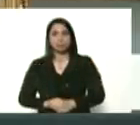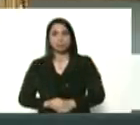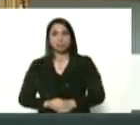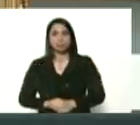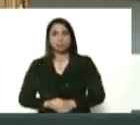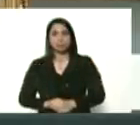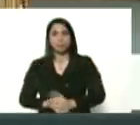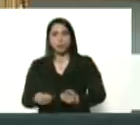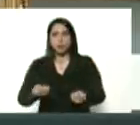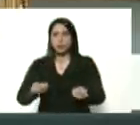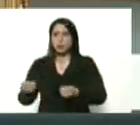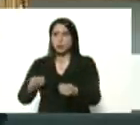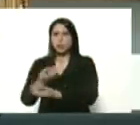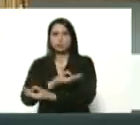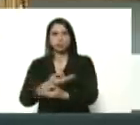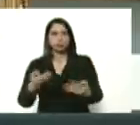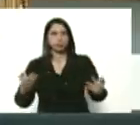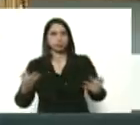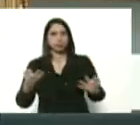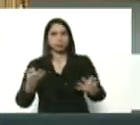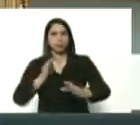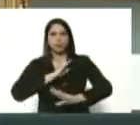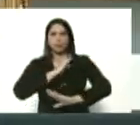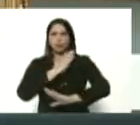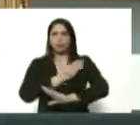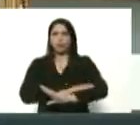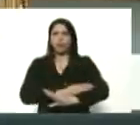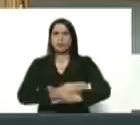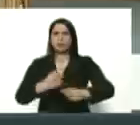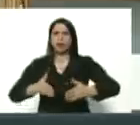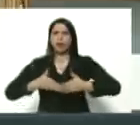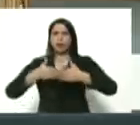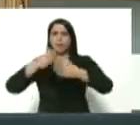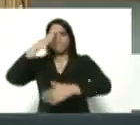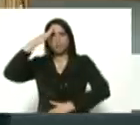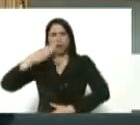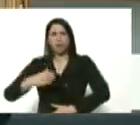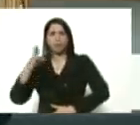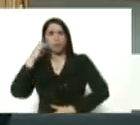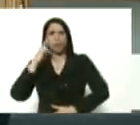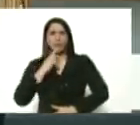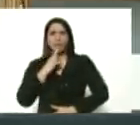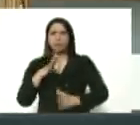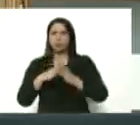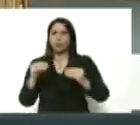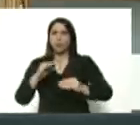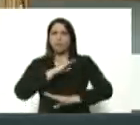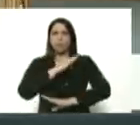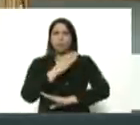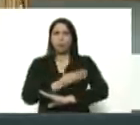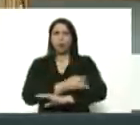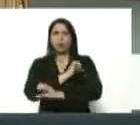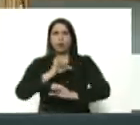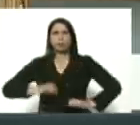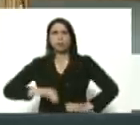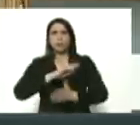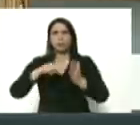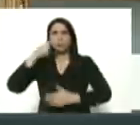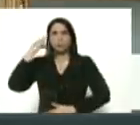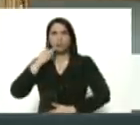en coordinación perfecta entre las fuerzas de la Armada Bolivariana, de toda la Fuerza Armada Nacional